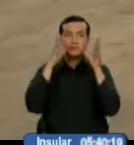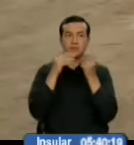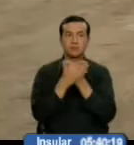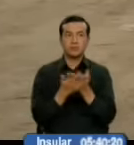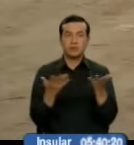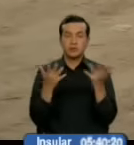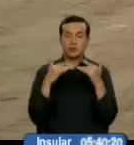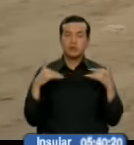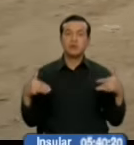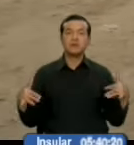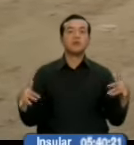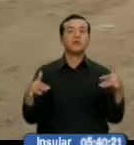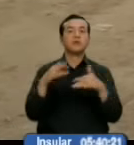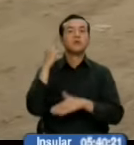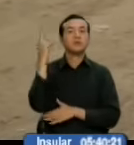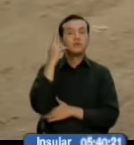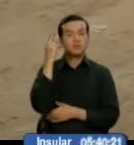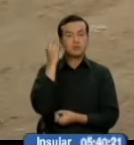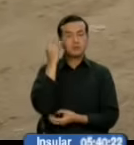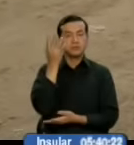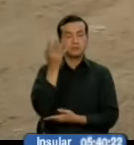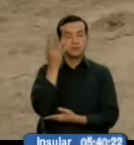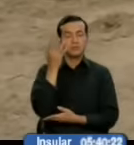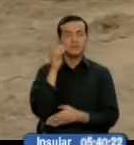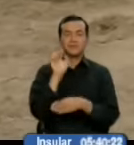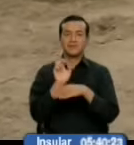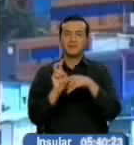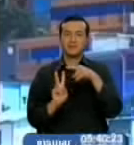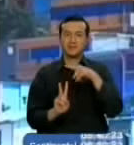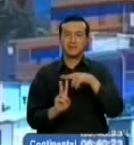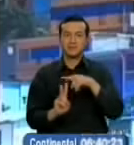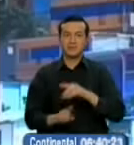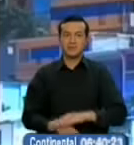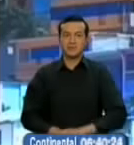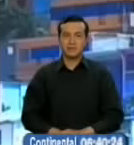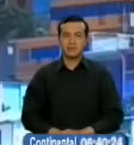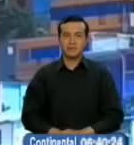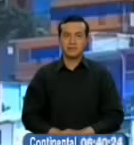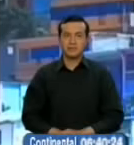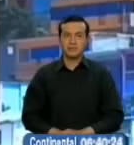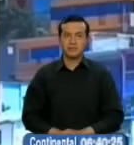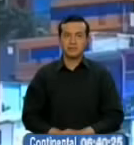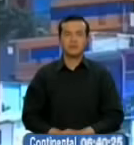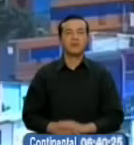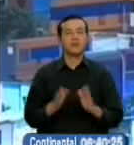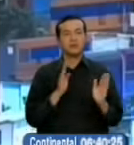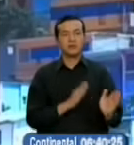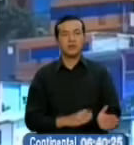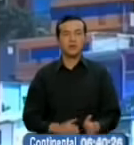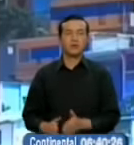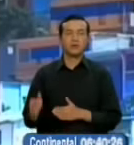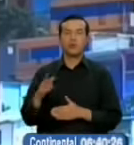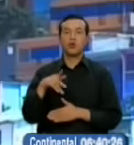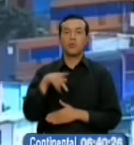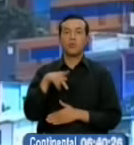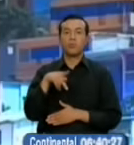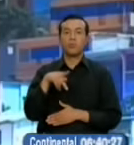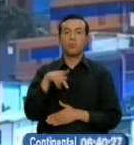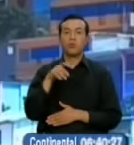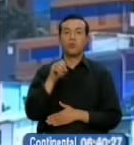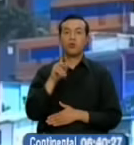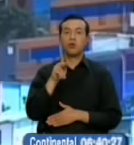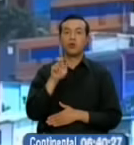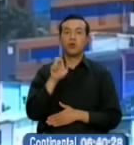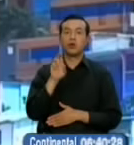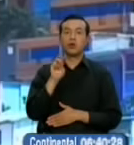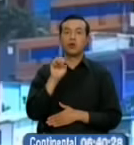Desde Rocafuerte, con imágenes de Elías González, Kerly García. Seguimos informando y bueno, era cuestión de tiempo para que Pokémon Go sea también